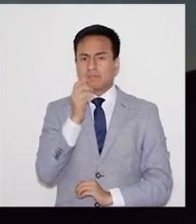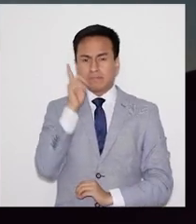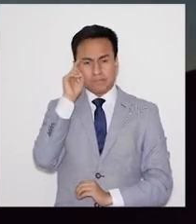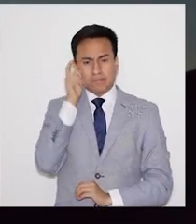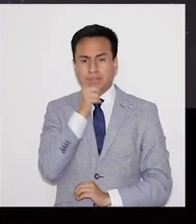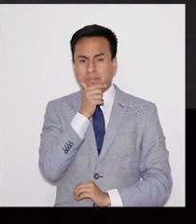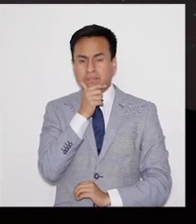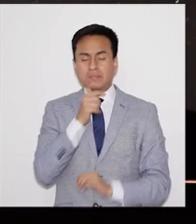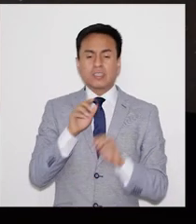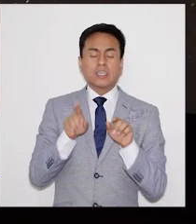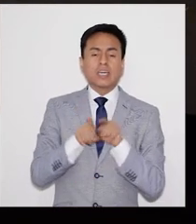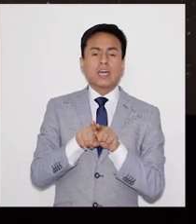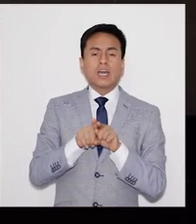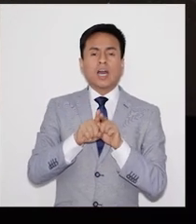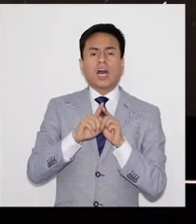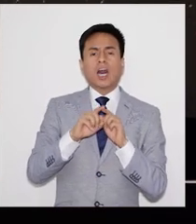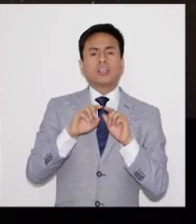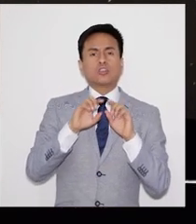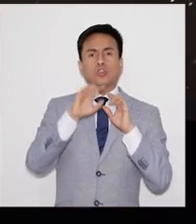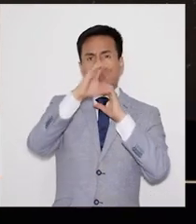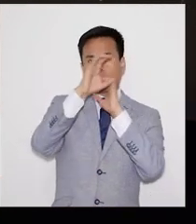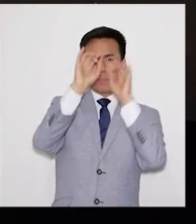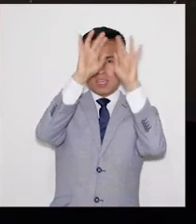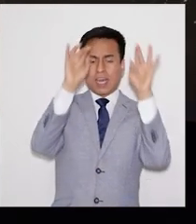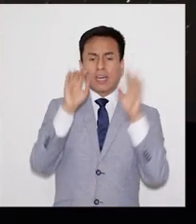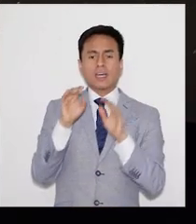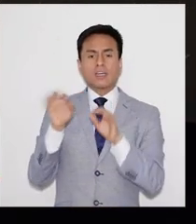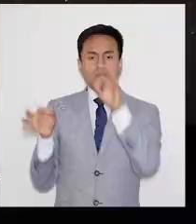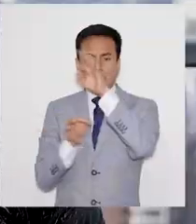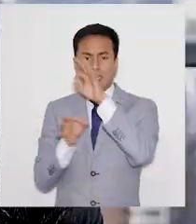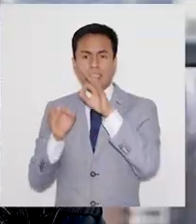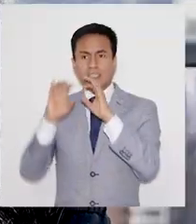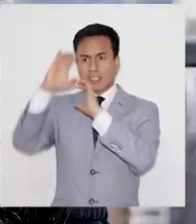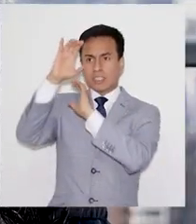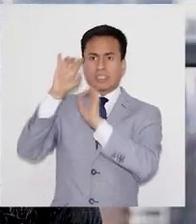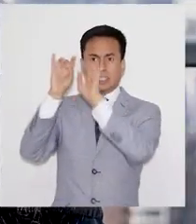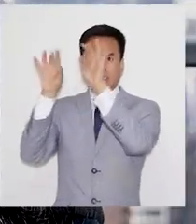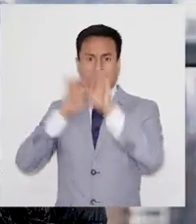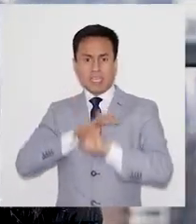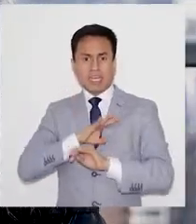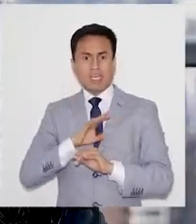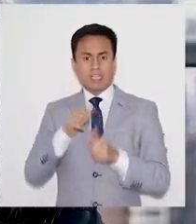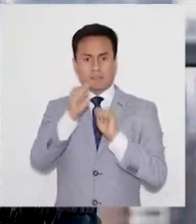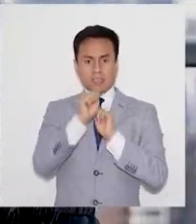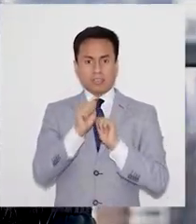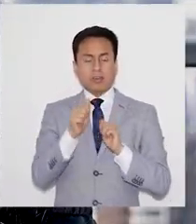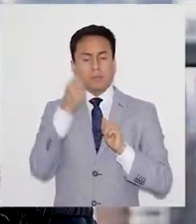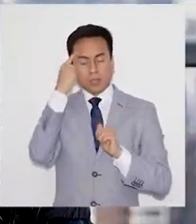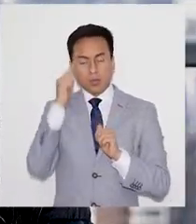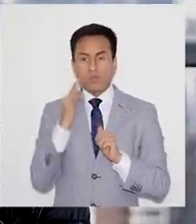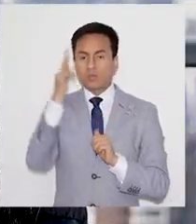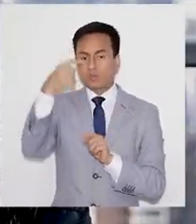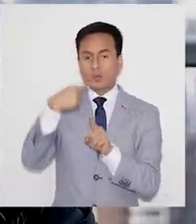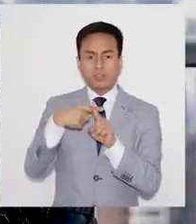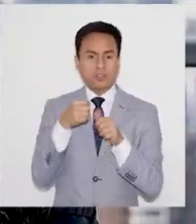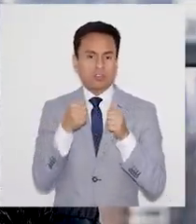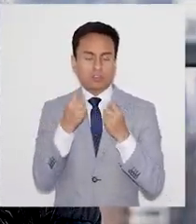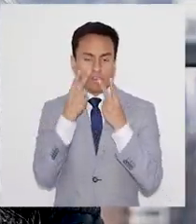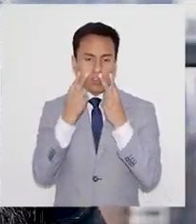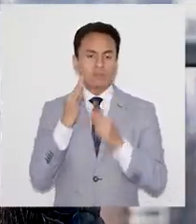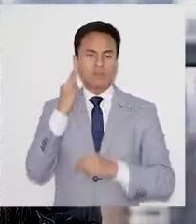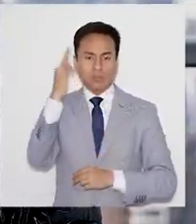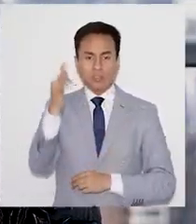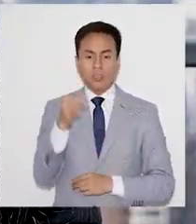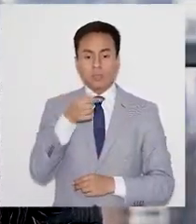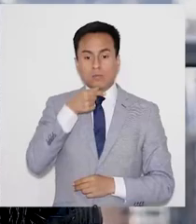Veo el futuro de la astronomía y la astrofísica chilena con grandes desafíos por delante, pero con un futuro a la vez muy auspicioso.